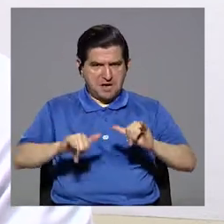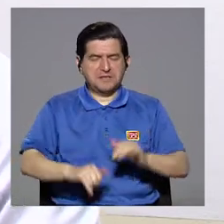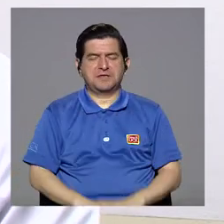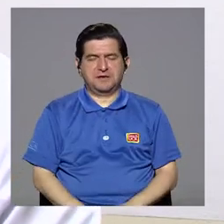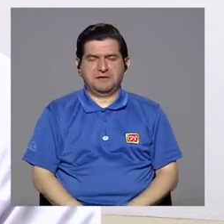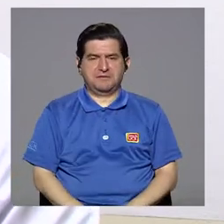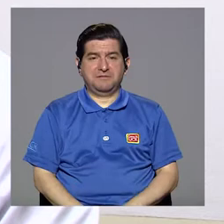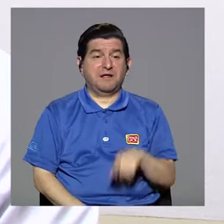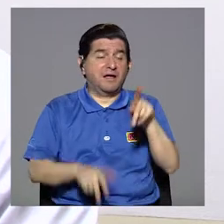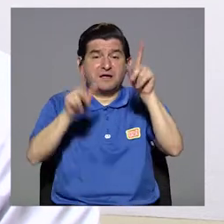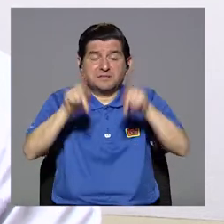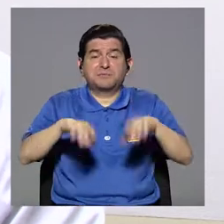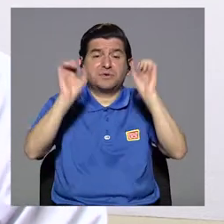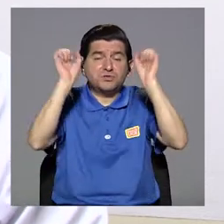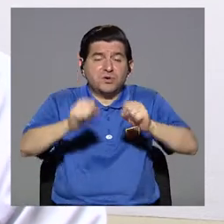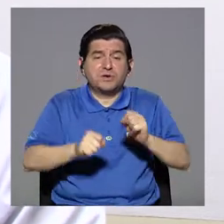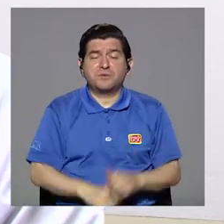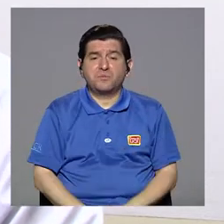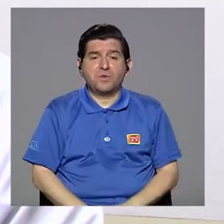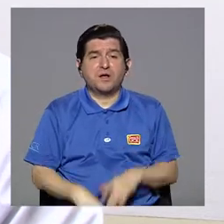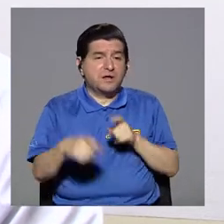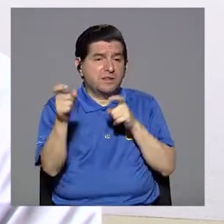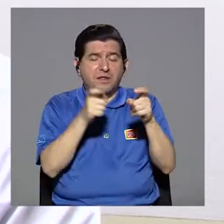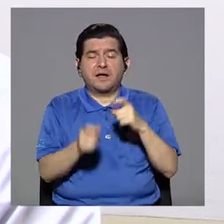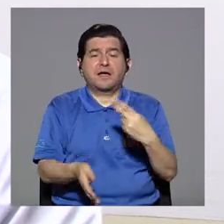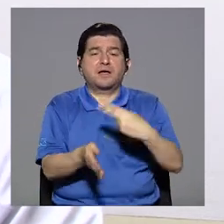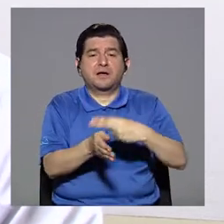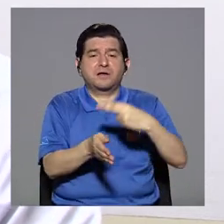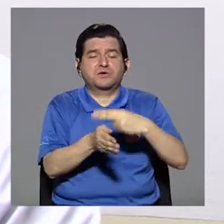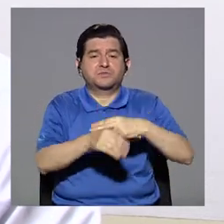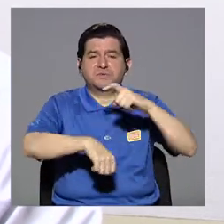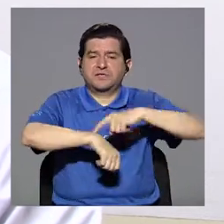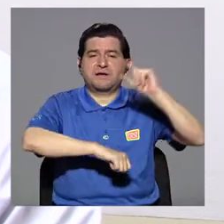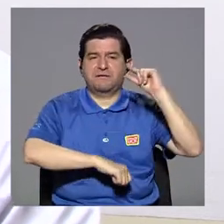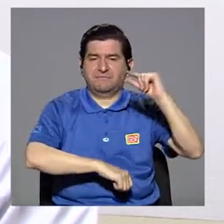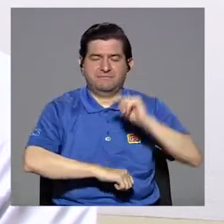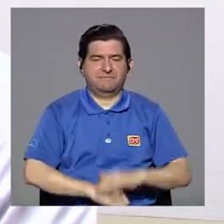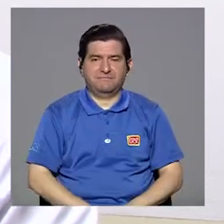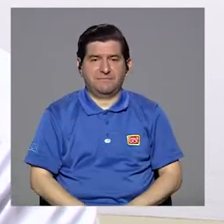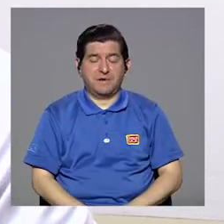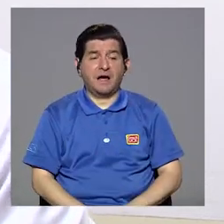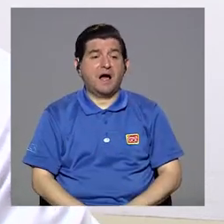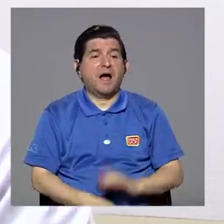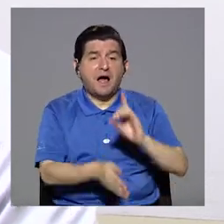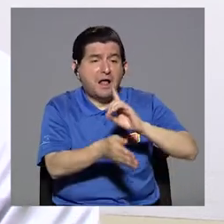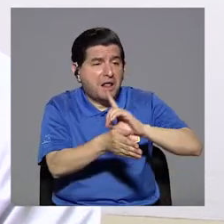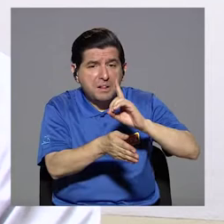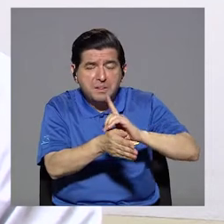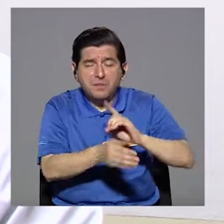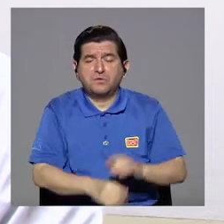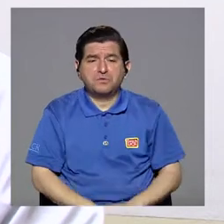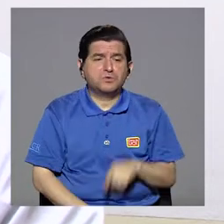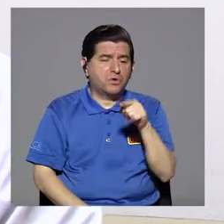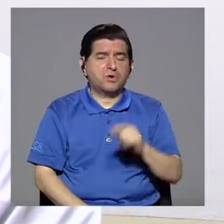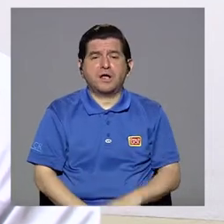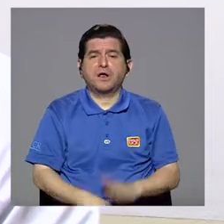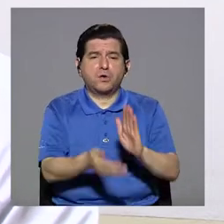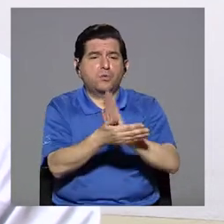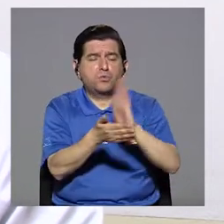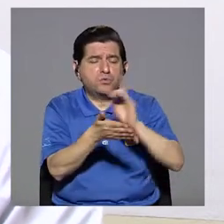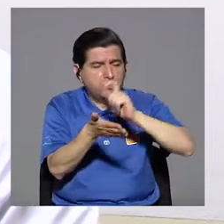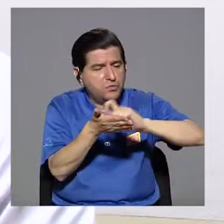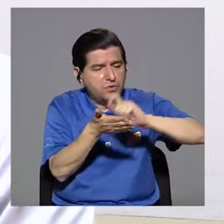hemodinámicamente el paciente pueda ser manejado en un hospital de día de tal manera que el médico tratante entonces hace una